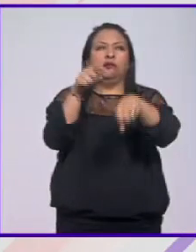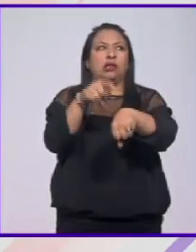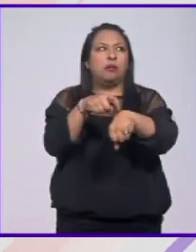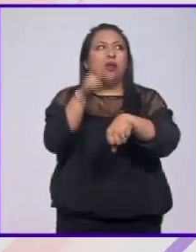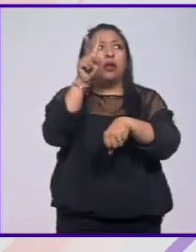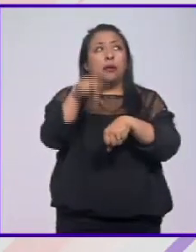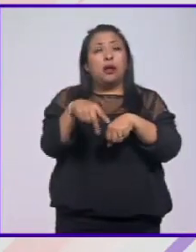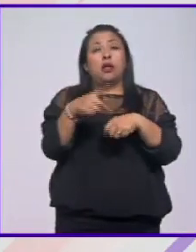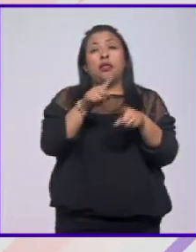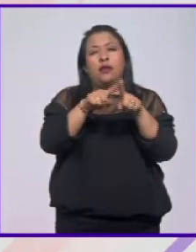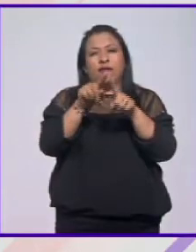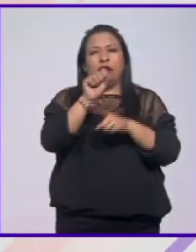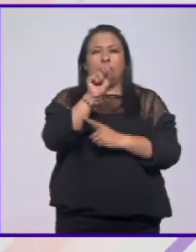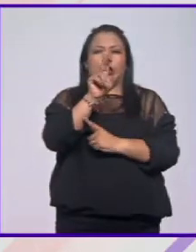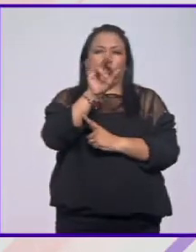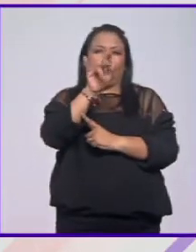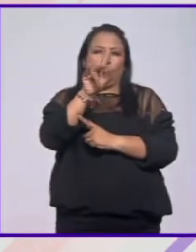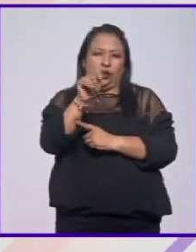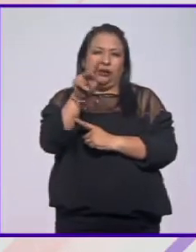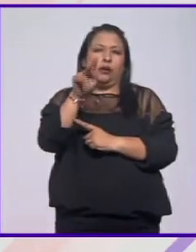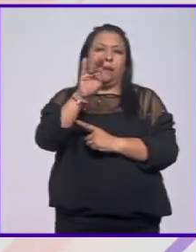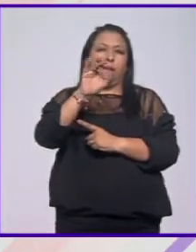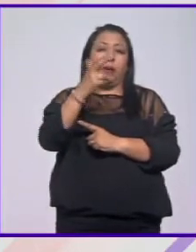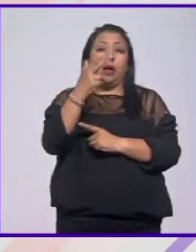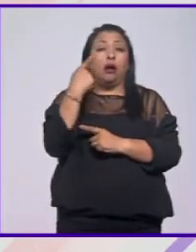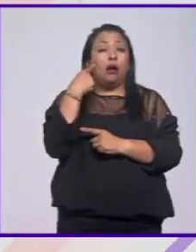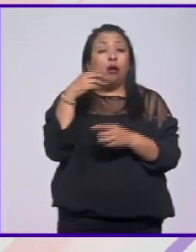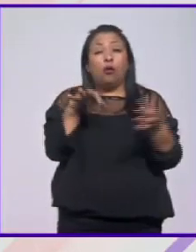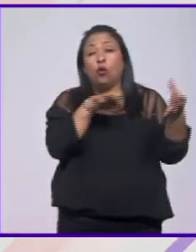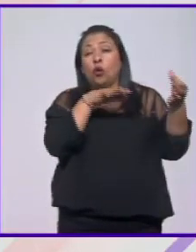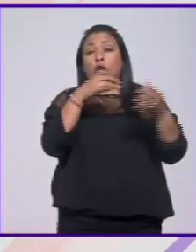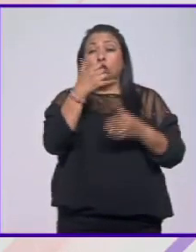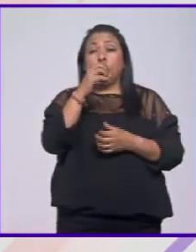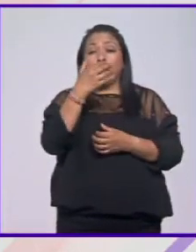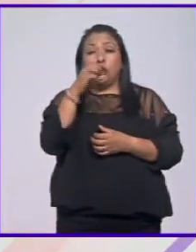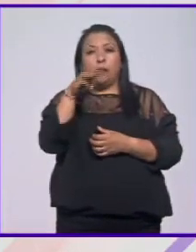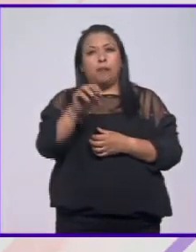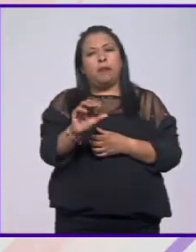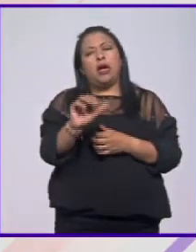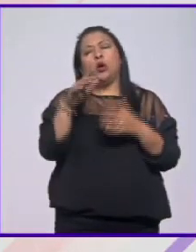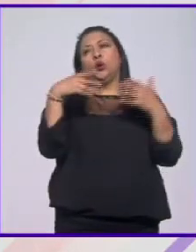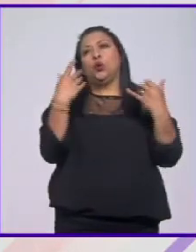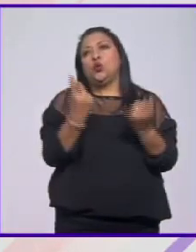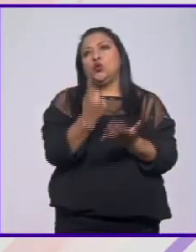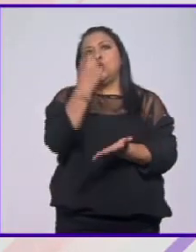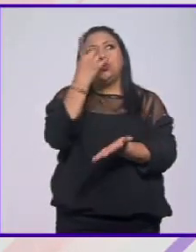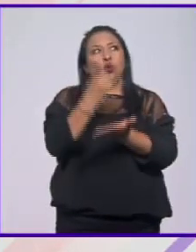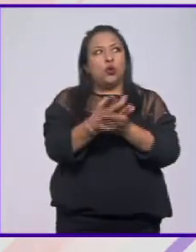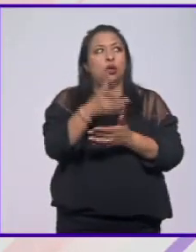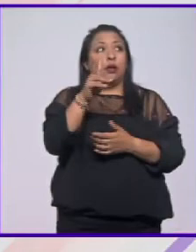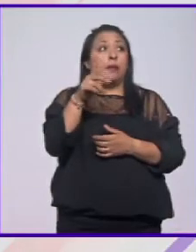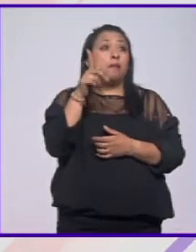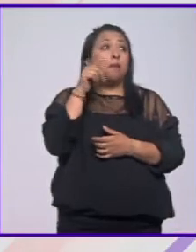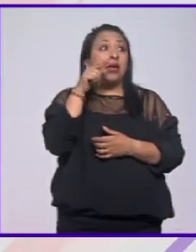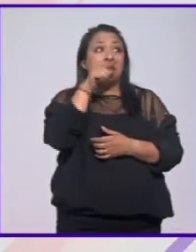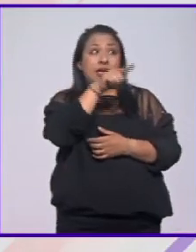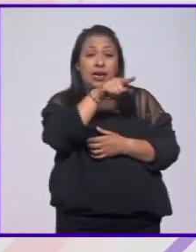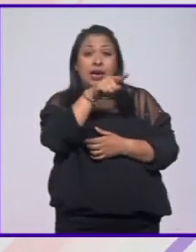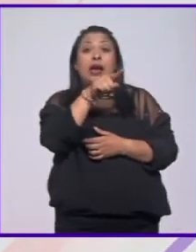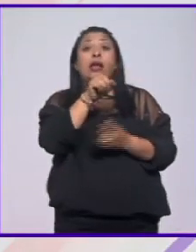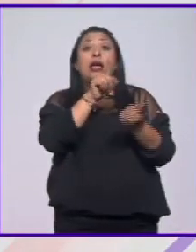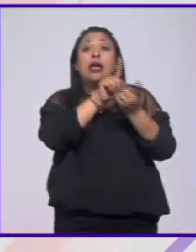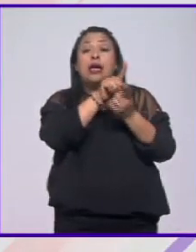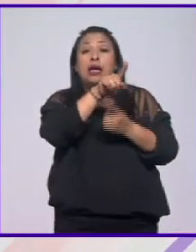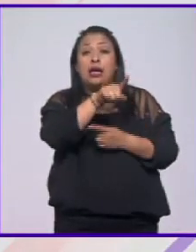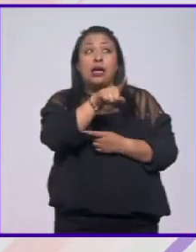Son varias suites las que compuso Bach y escuchar a Yo-Yo Ma es una oportunidad única e irrepetible. Les presumimos, Karen, mañana va a estar con Yo-Yo